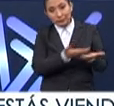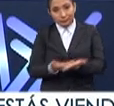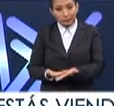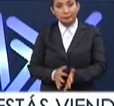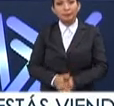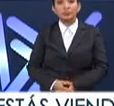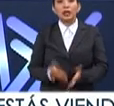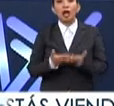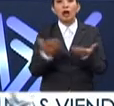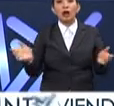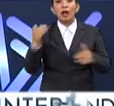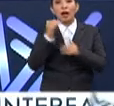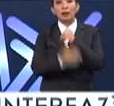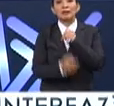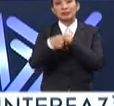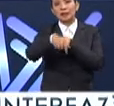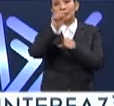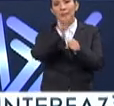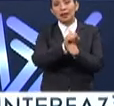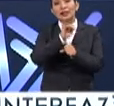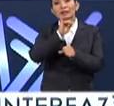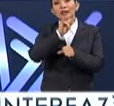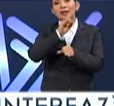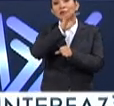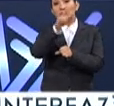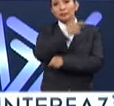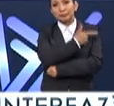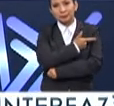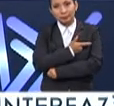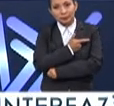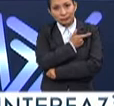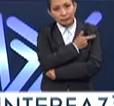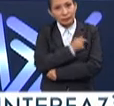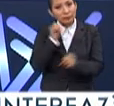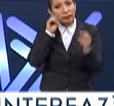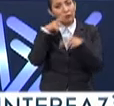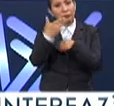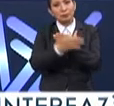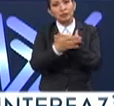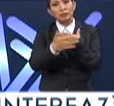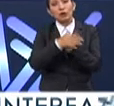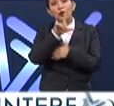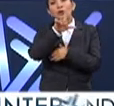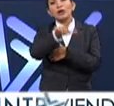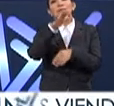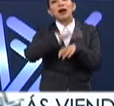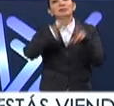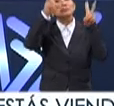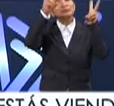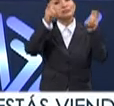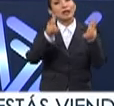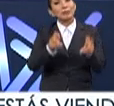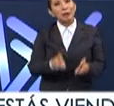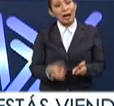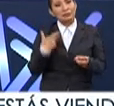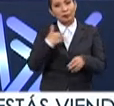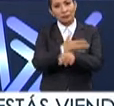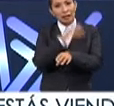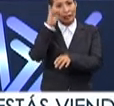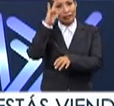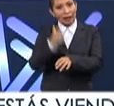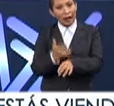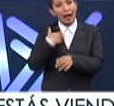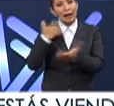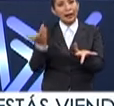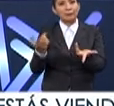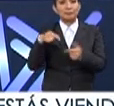nosotros cerramos así esta semana de interfaz fue un gusto nos vemos el próximo lunes con más temas de mi compañera que es un